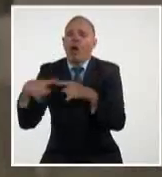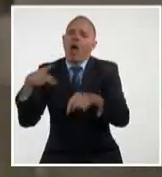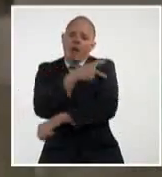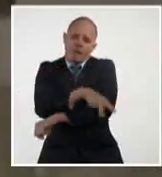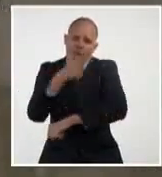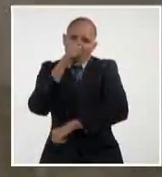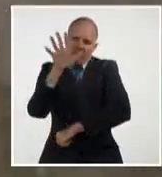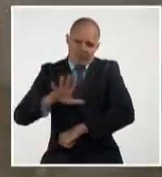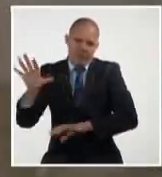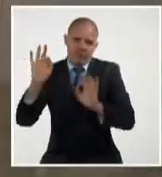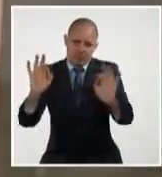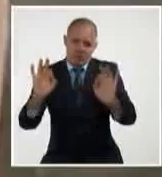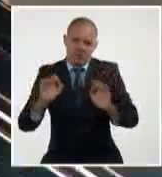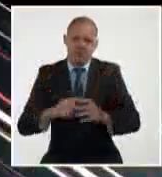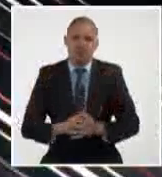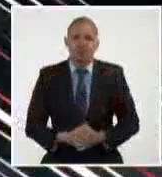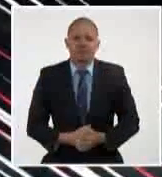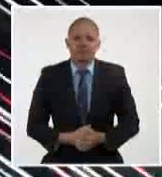África.